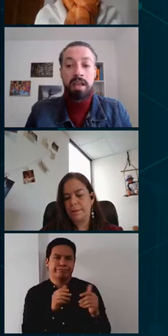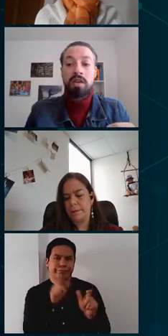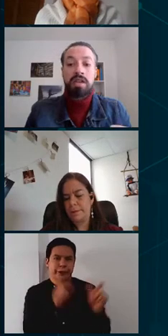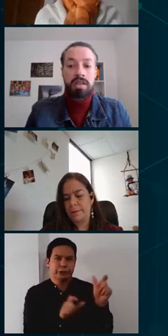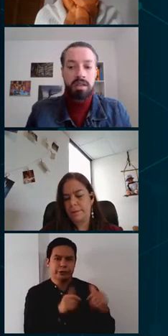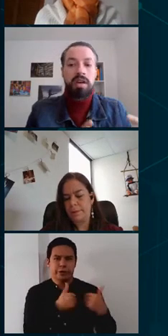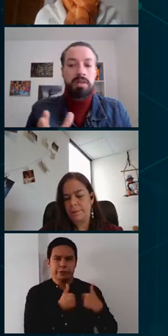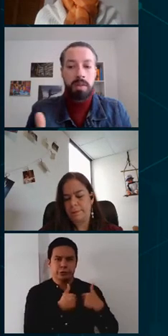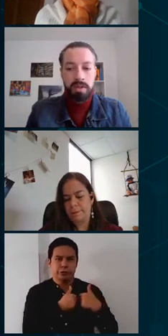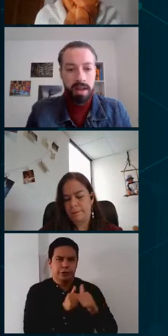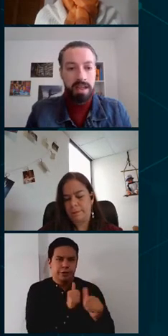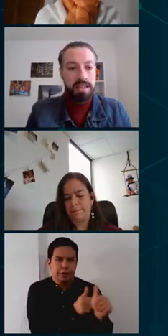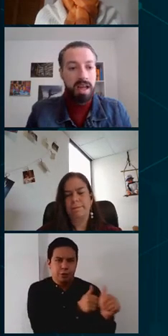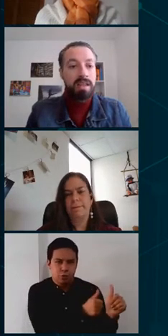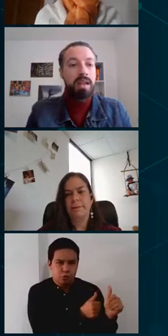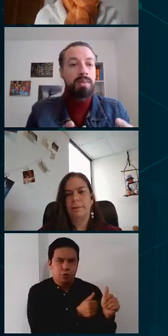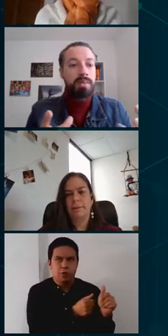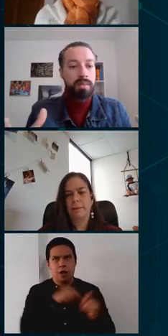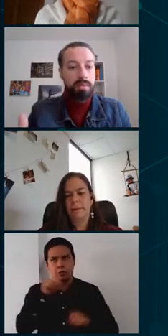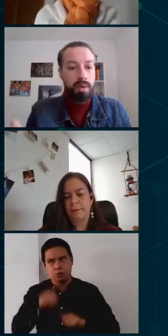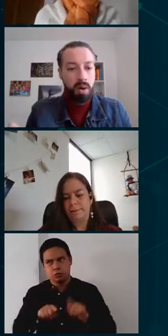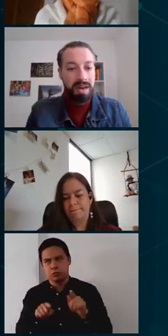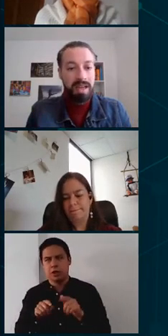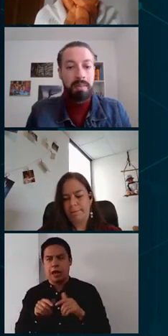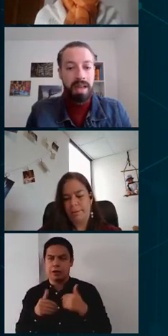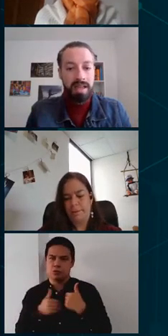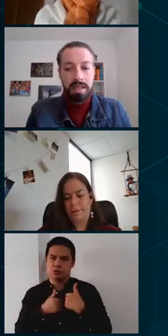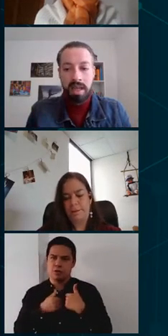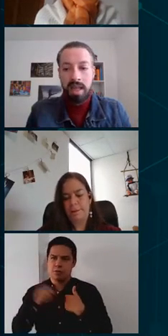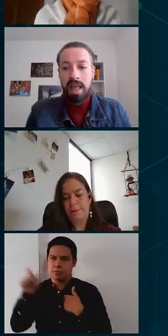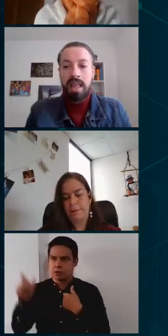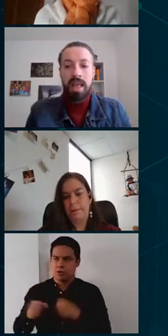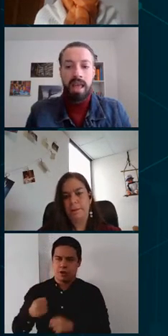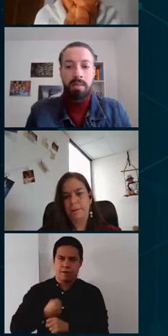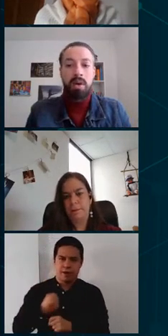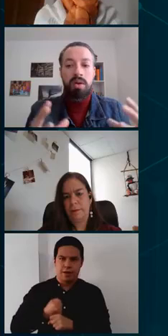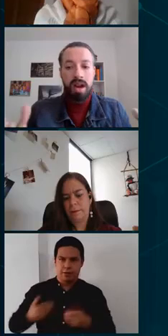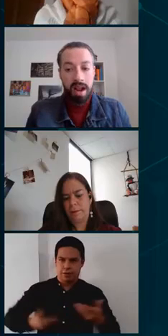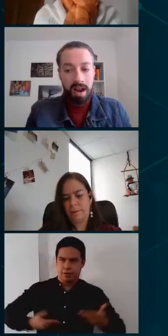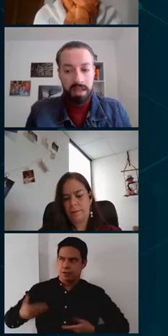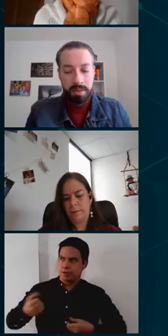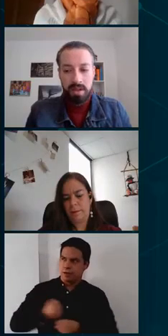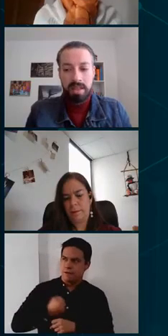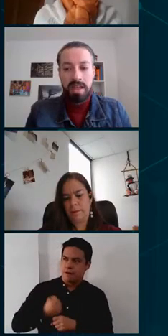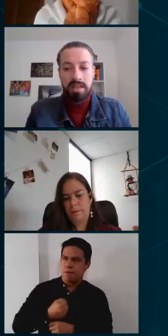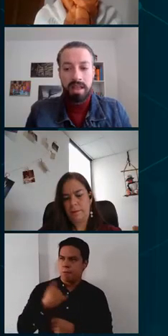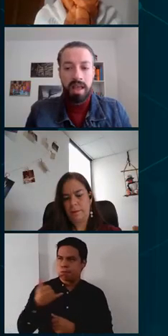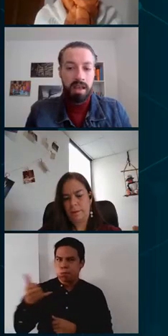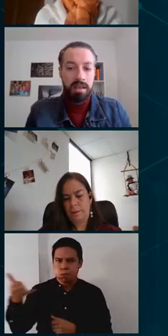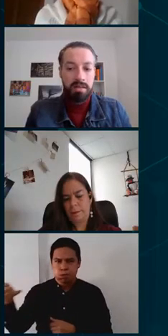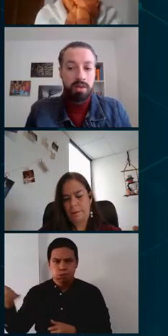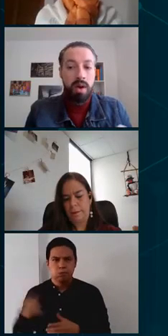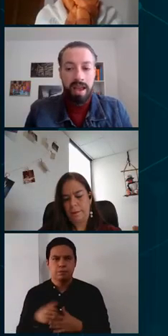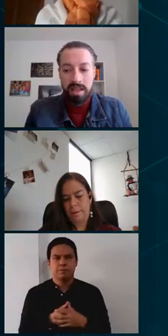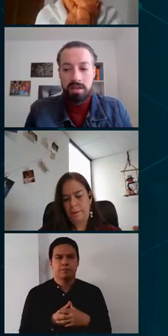las tiendas, otras que son responsabilidades ya desde un poco más amplias, que involucran a las personas de dueñas